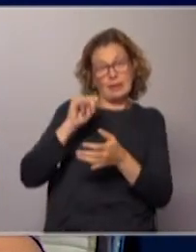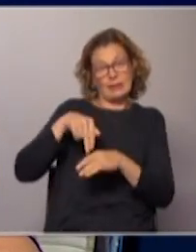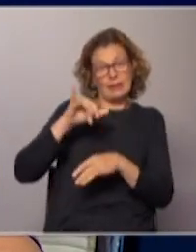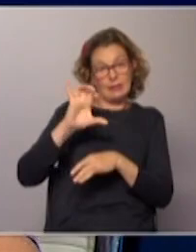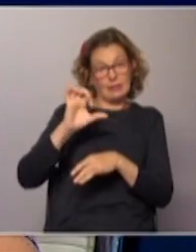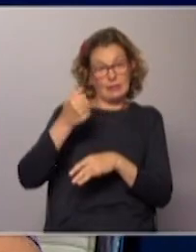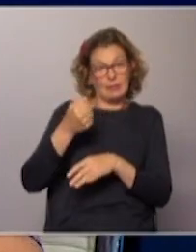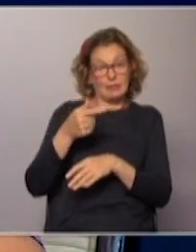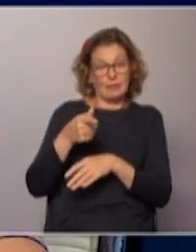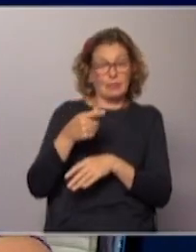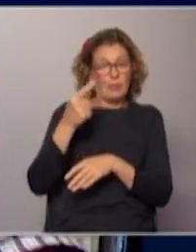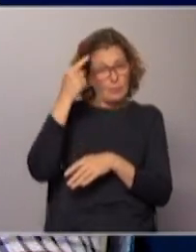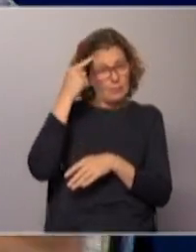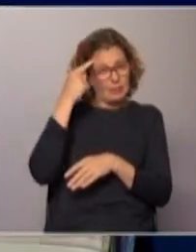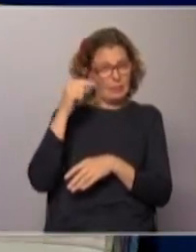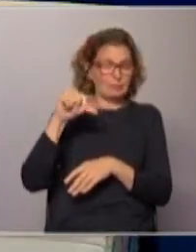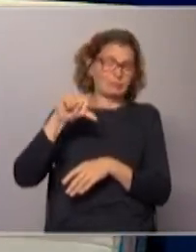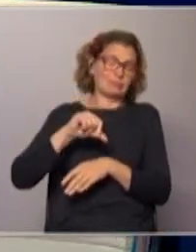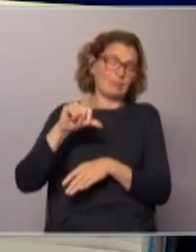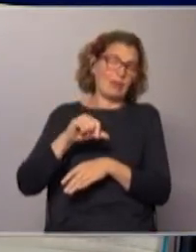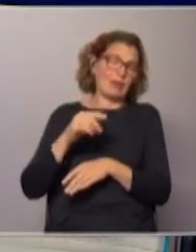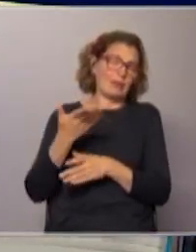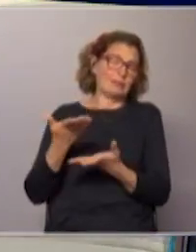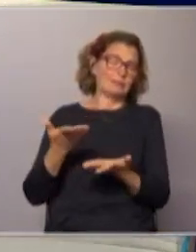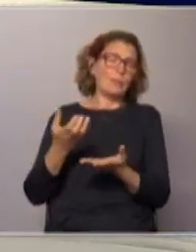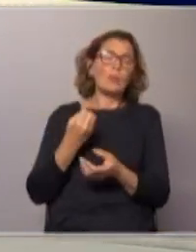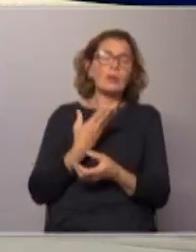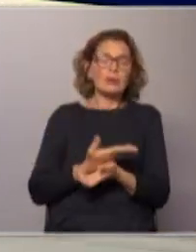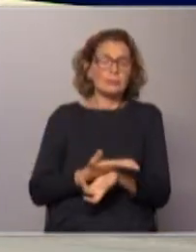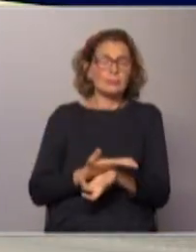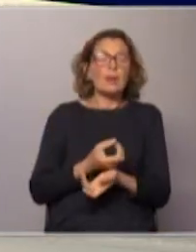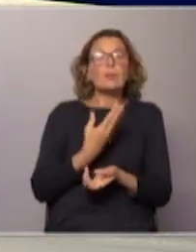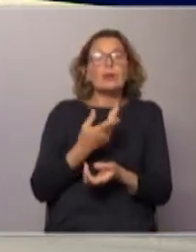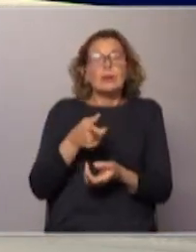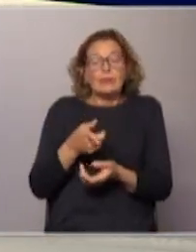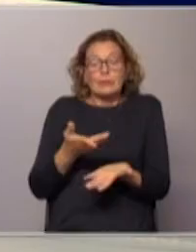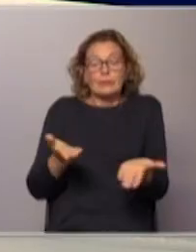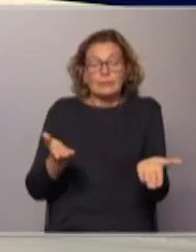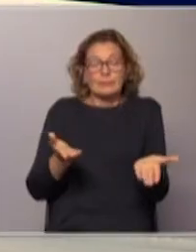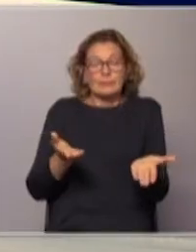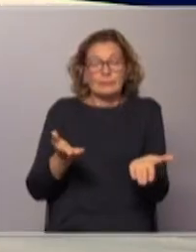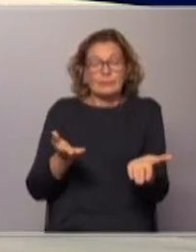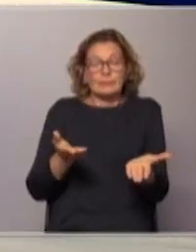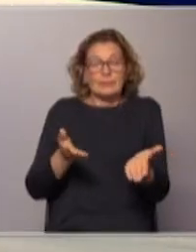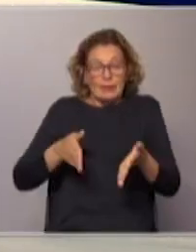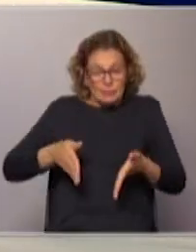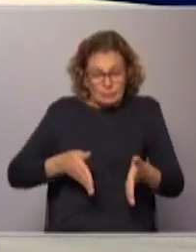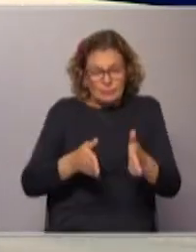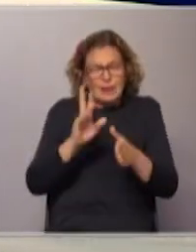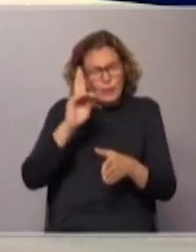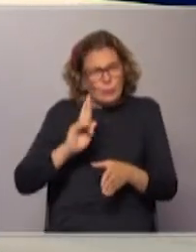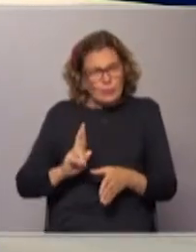30 y amplió es un disparate por qué por qué por qué esto este él las rutas